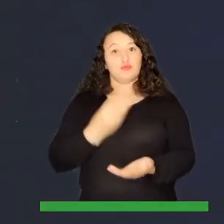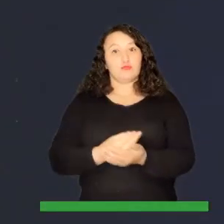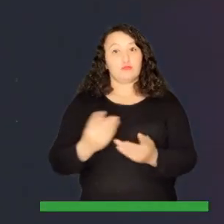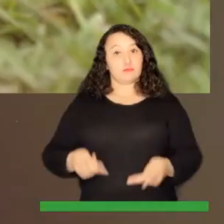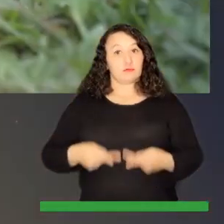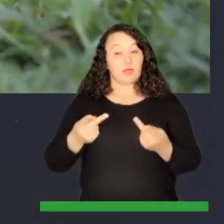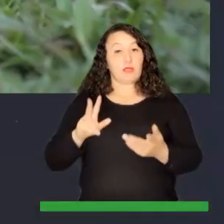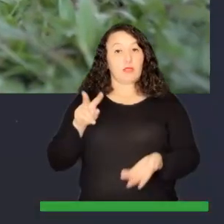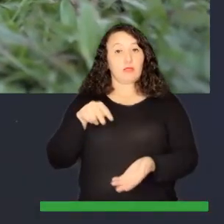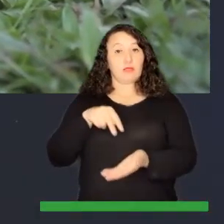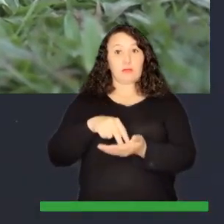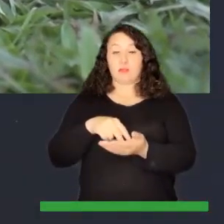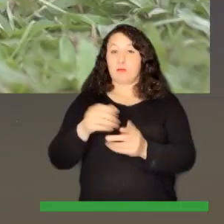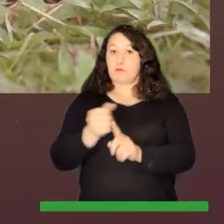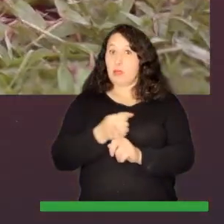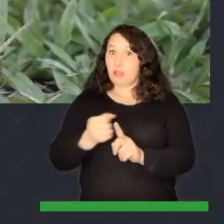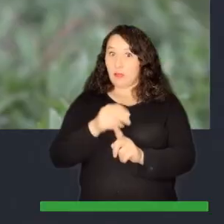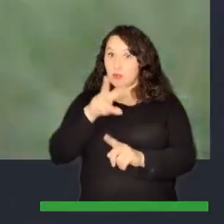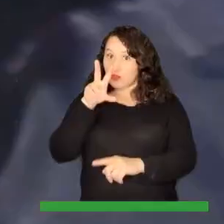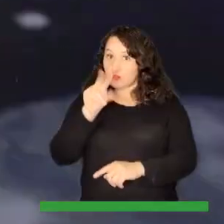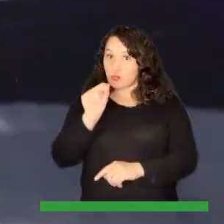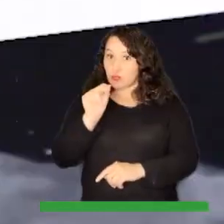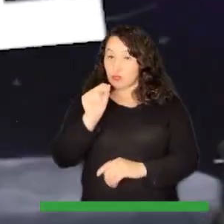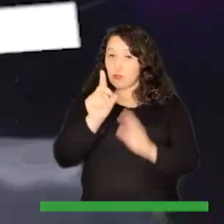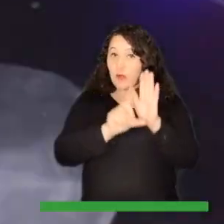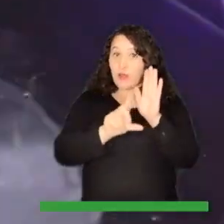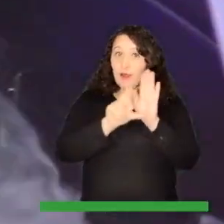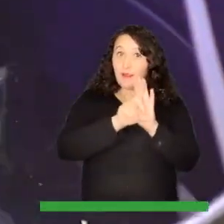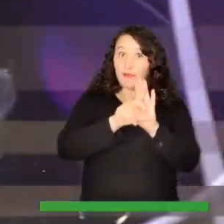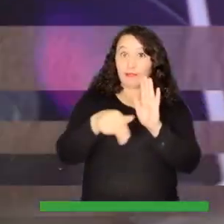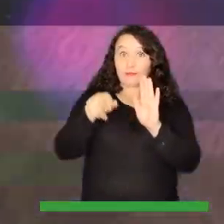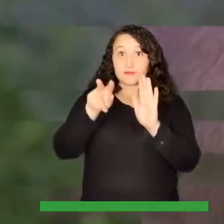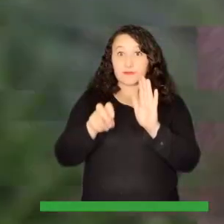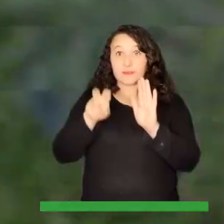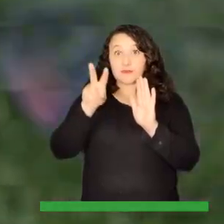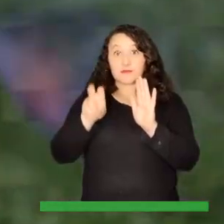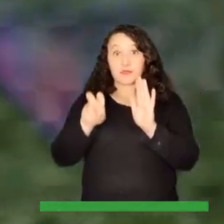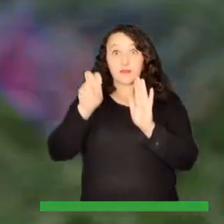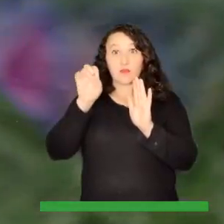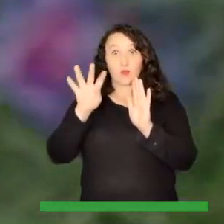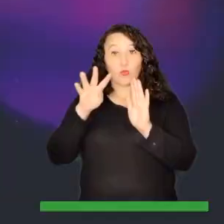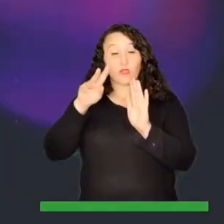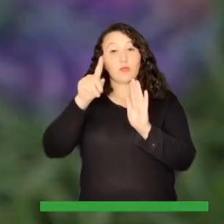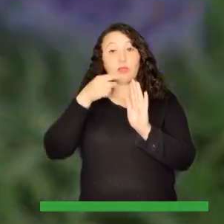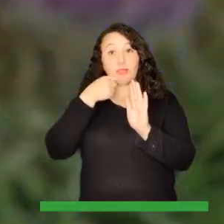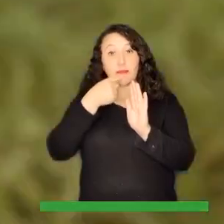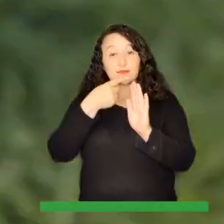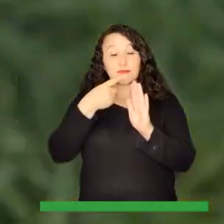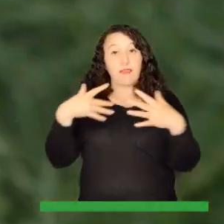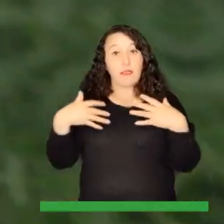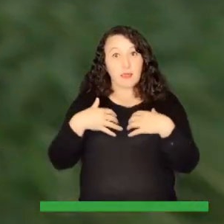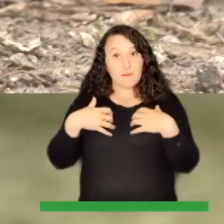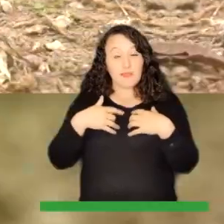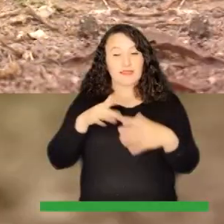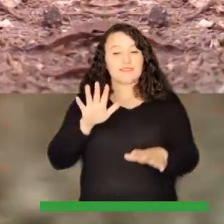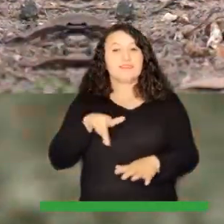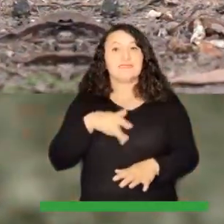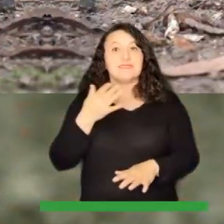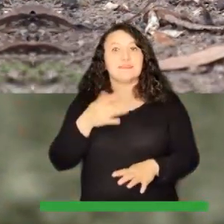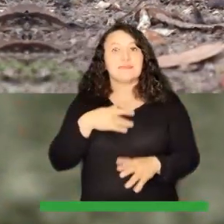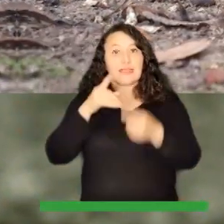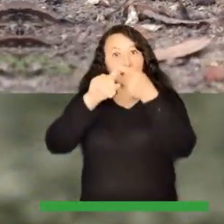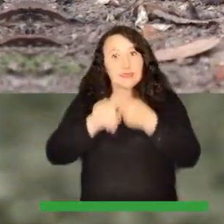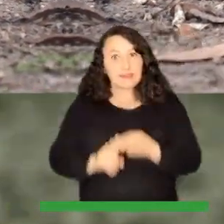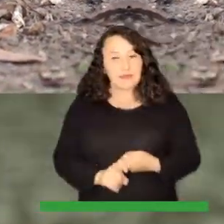vida digna sin maltrato. La Ley 1774 de 2016 establece que los animales vertebrados son seres